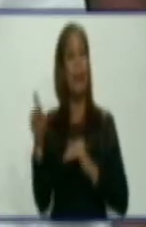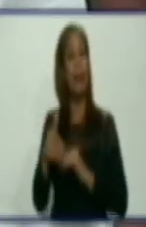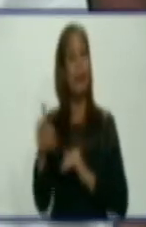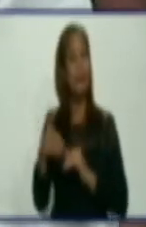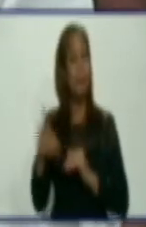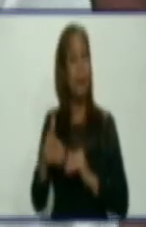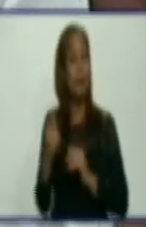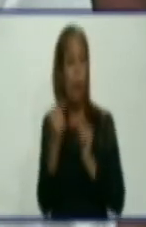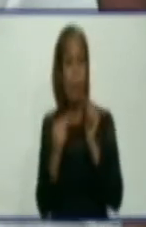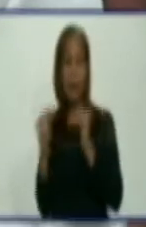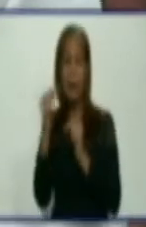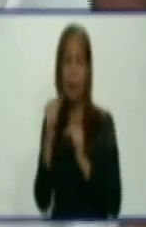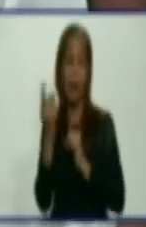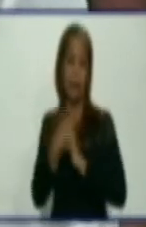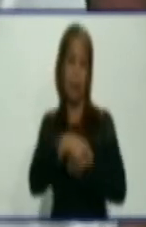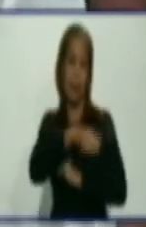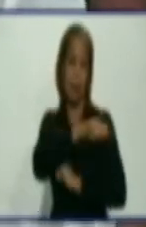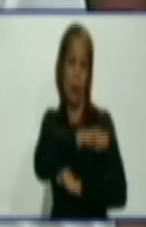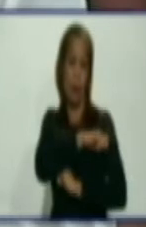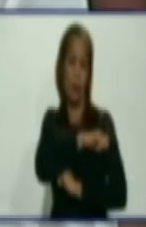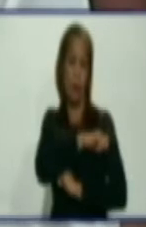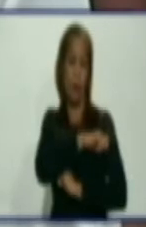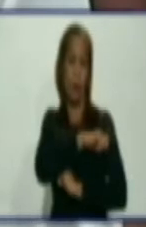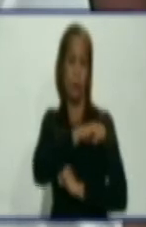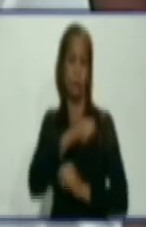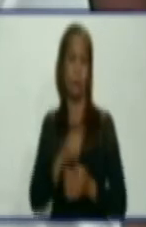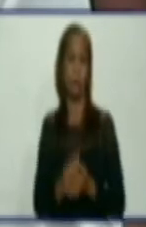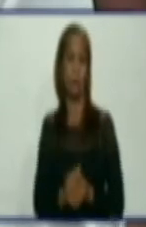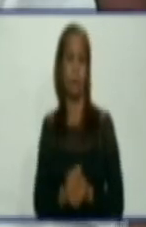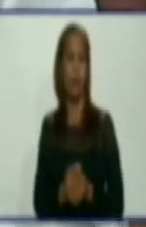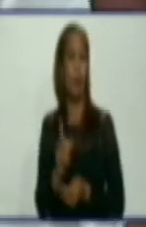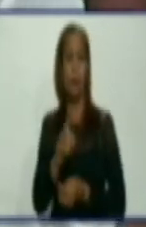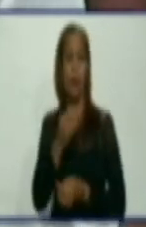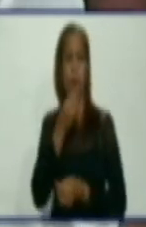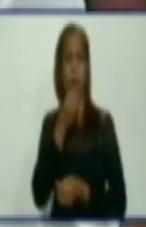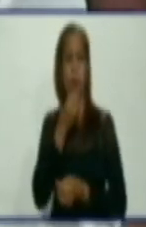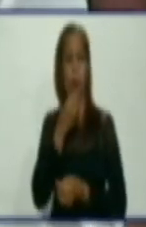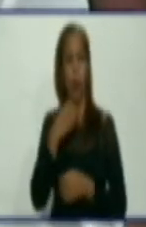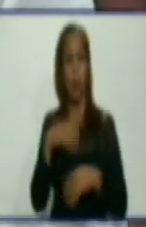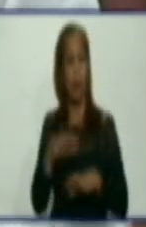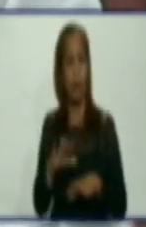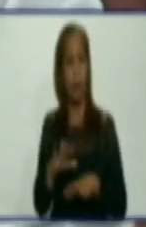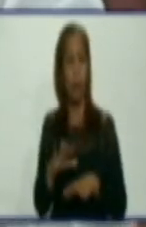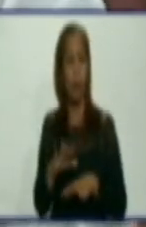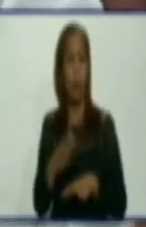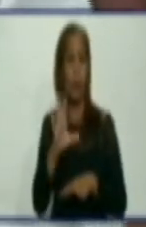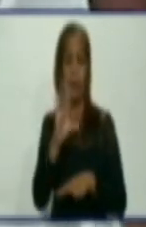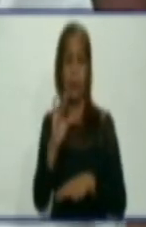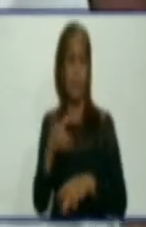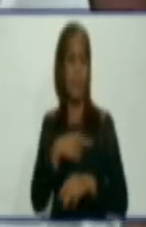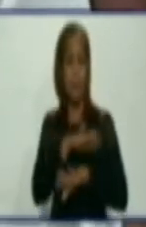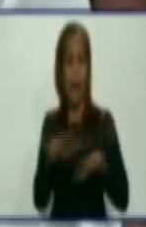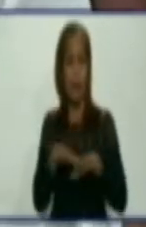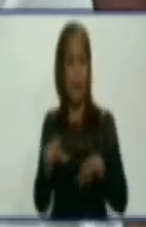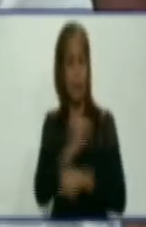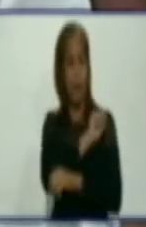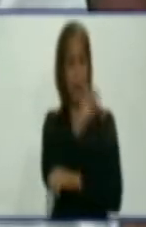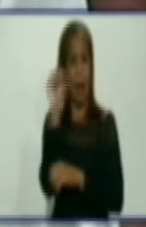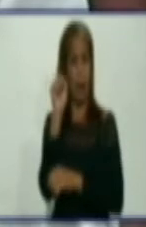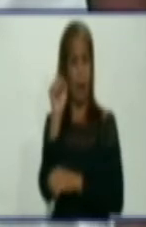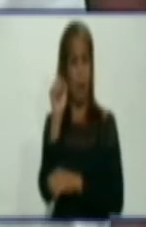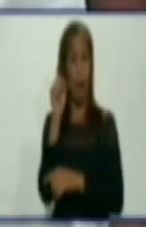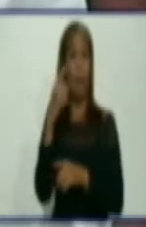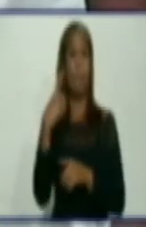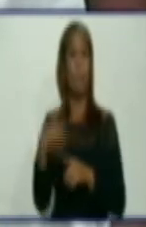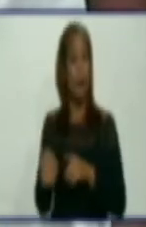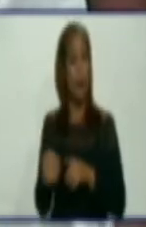pueblo, en estos momentos la situación de la provincia no podemos ser triunfalistas ni decir de que estamos bien, pero está en